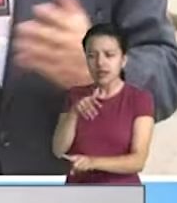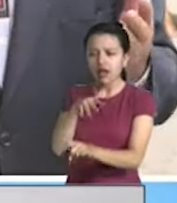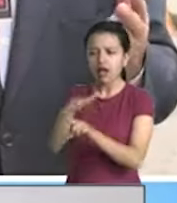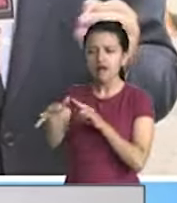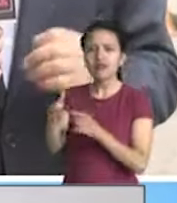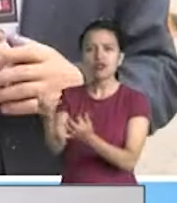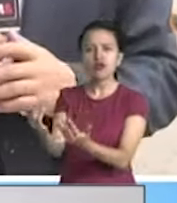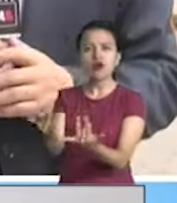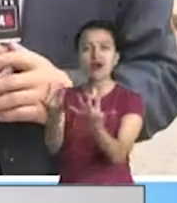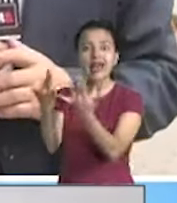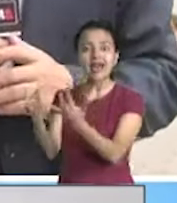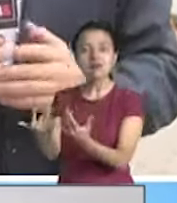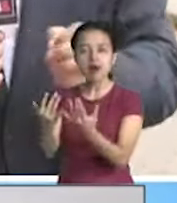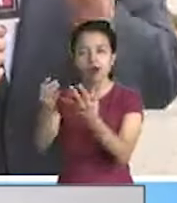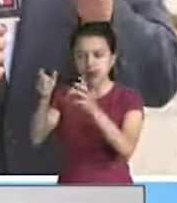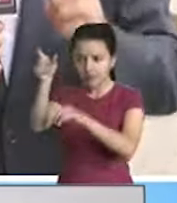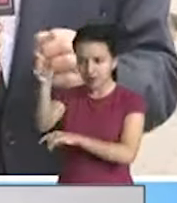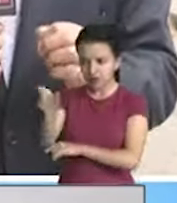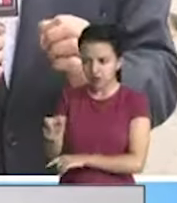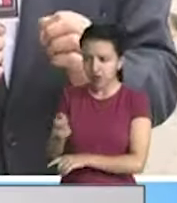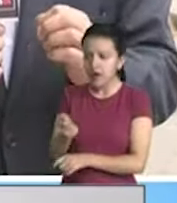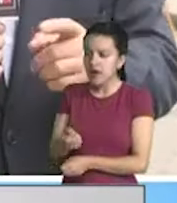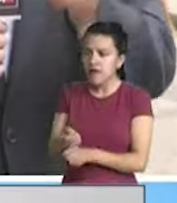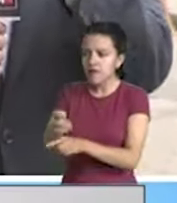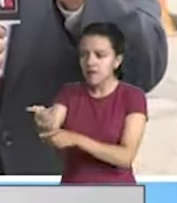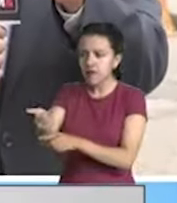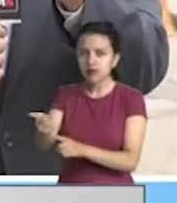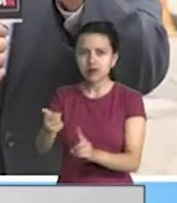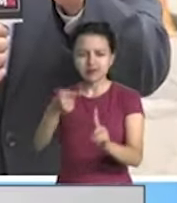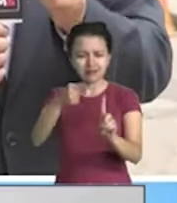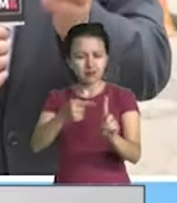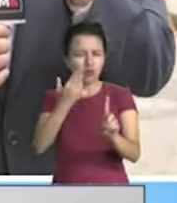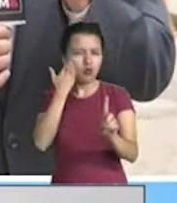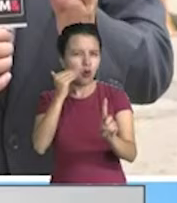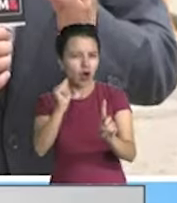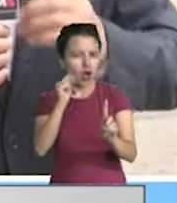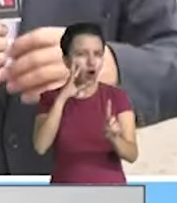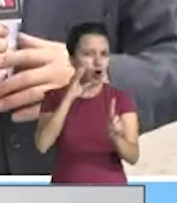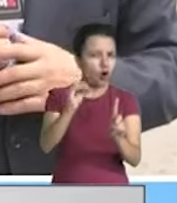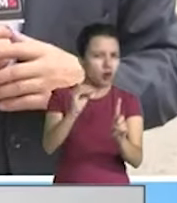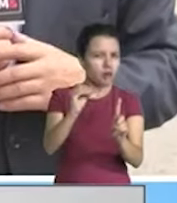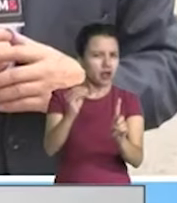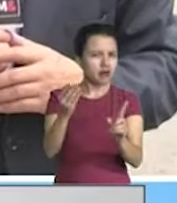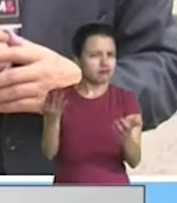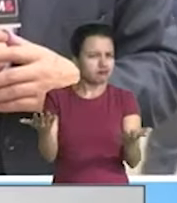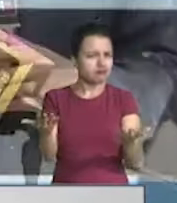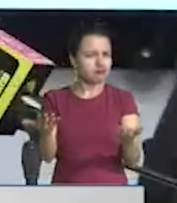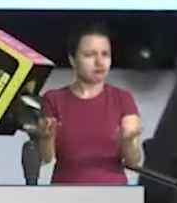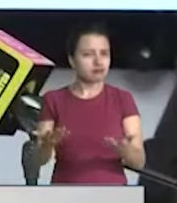judicializada. Dice que no se sabe hasta el momento si es hombre o mujer, pero que esa persona es una criminal.